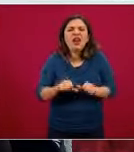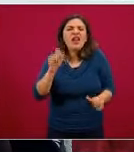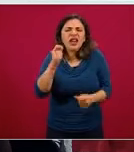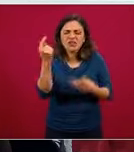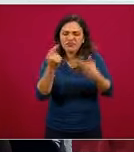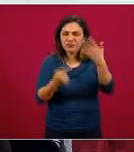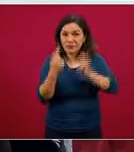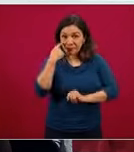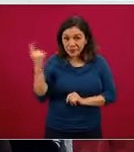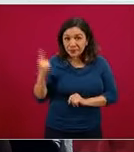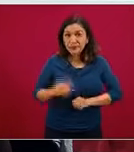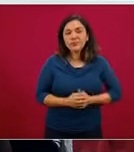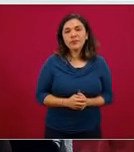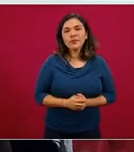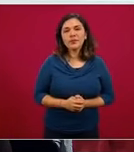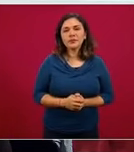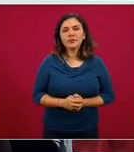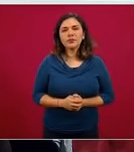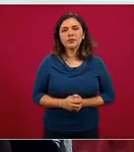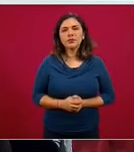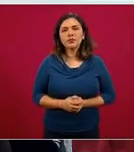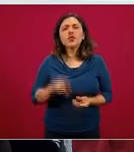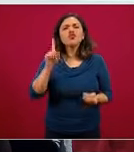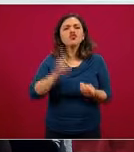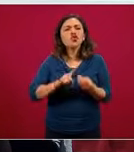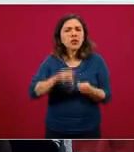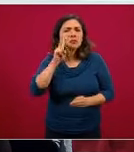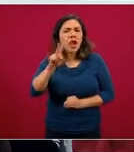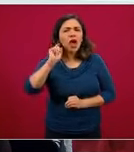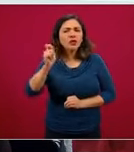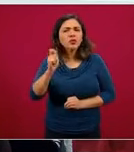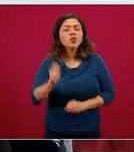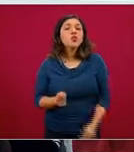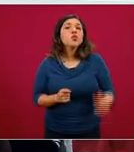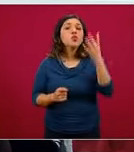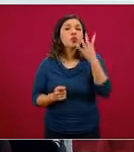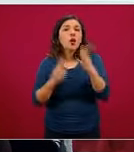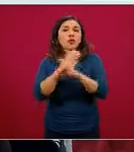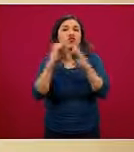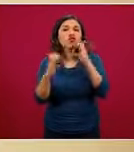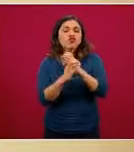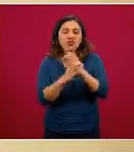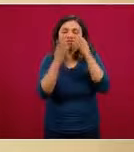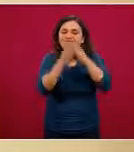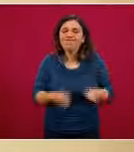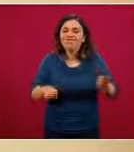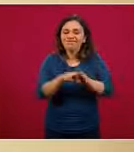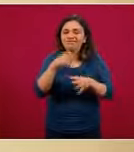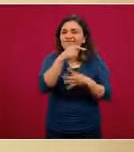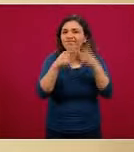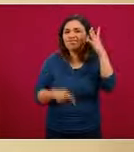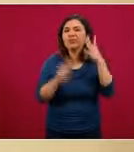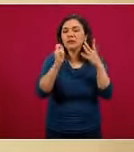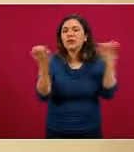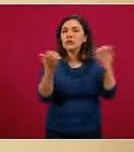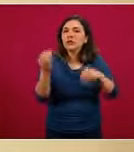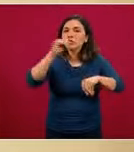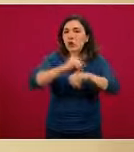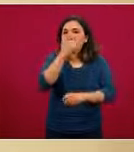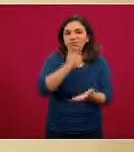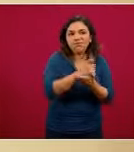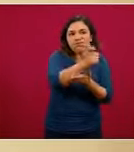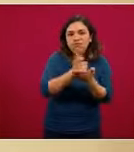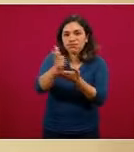siguiente diapositiva, en donde podemos ver básicamente los 4 componentes en donde se van a aplicar estos